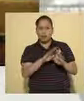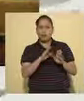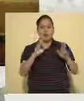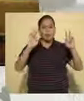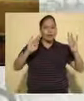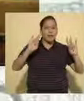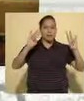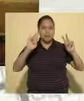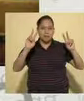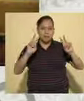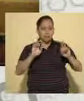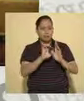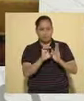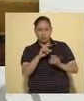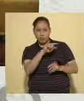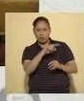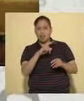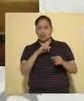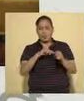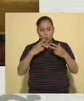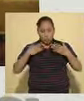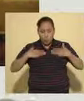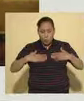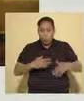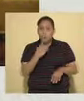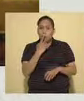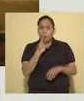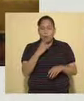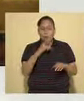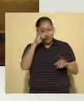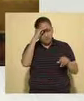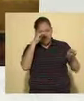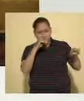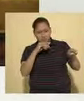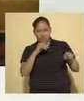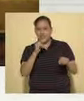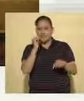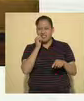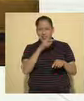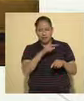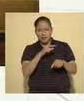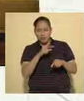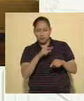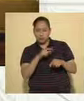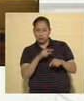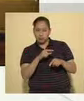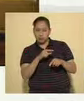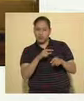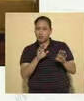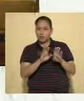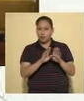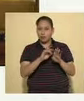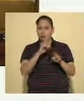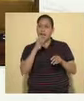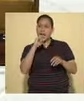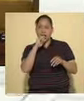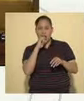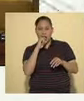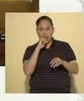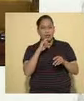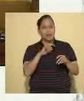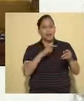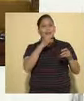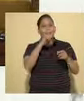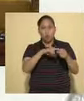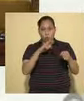hippie, por ejemplo, ¿no? Si yo vengo toda de rojo, rojo, rojo, vas a pensar, vas a darme otros atributos, ¿no? Que a lo mejor soy muy seductora, ¿no? Entonces,